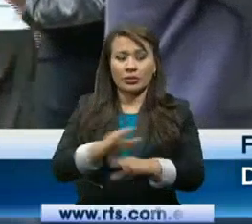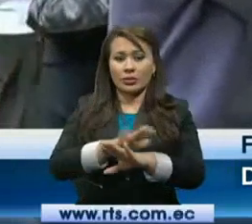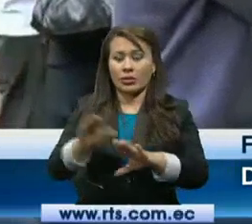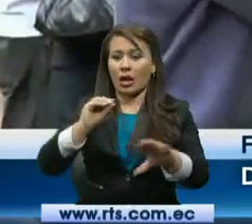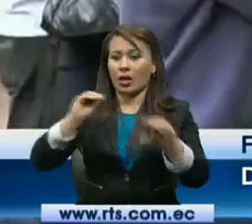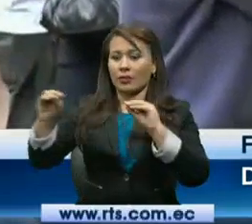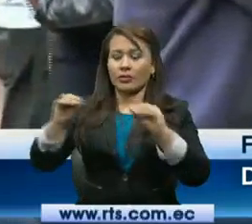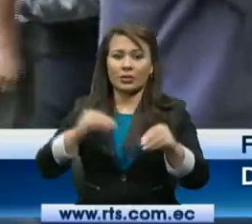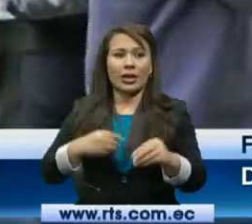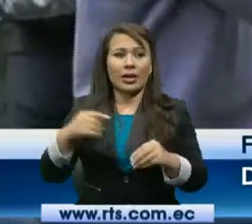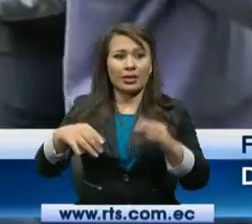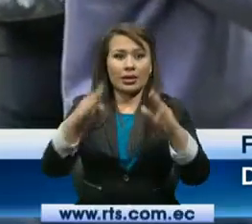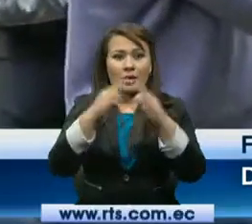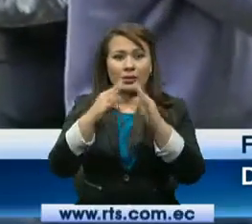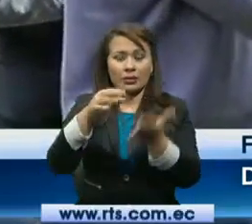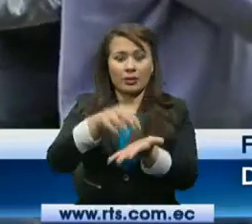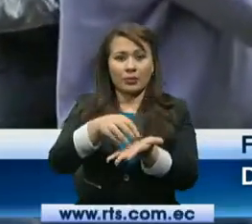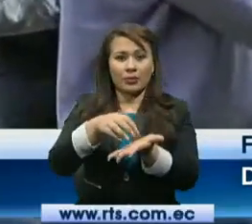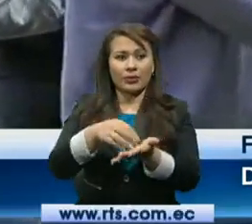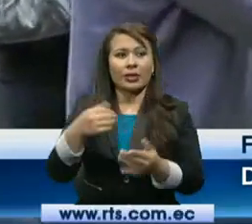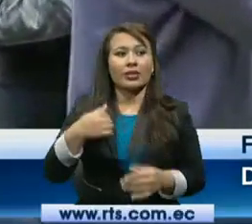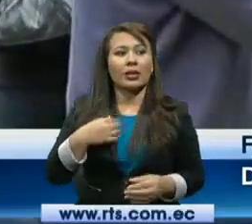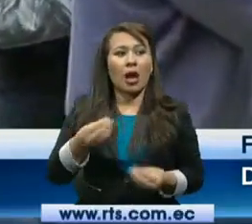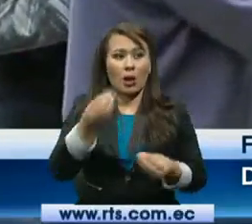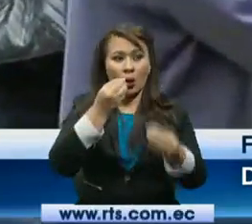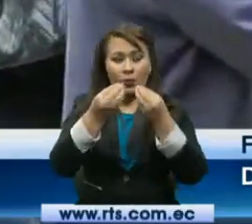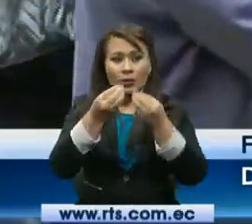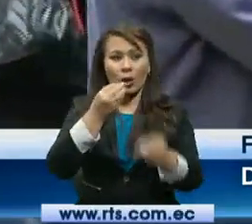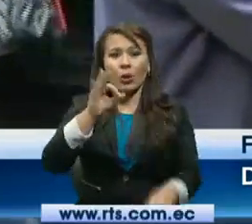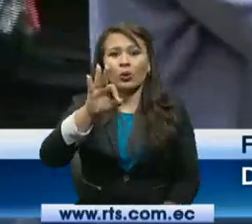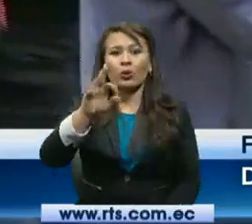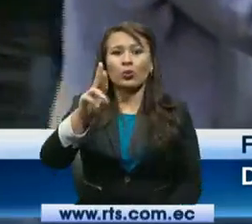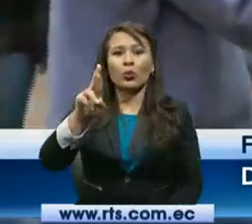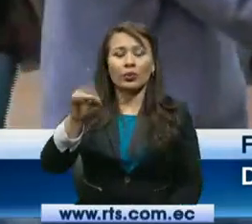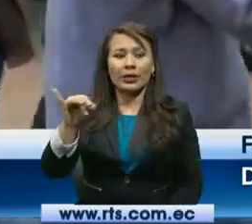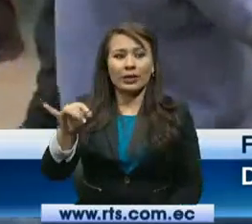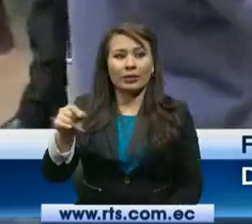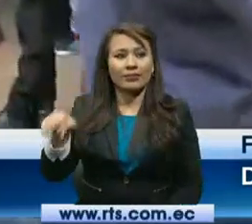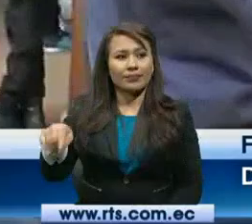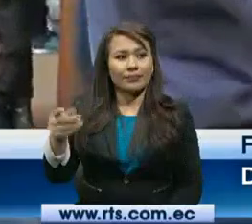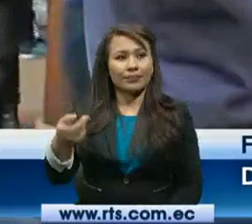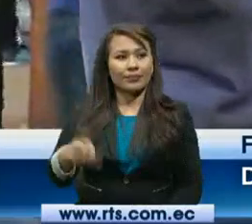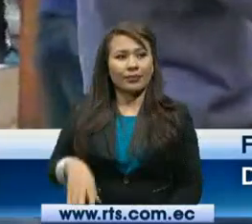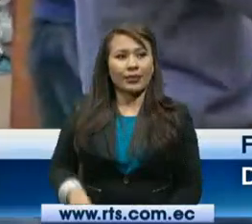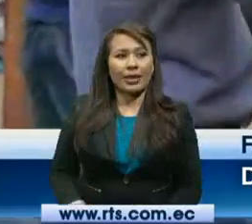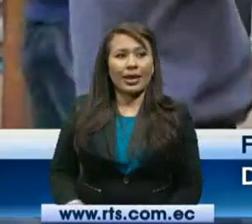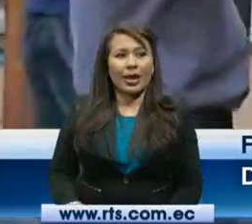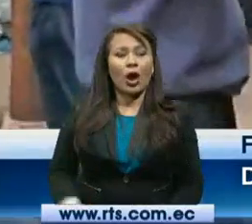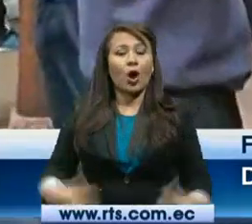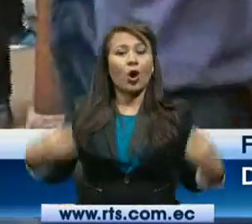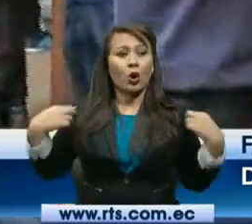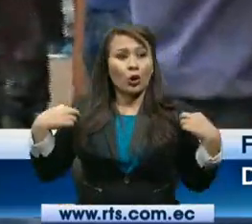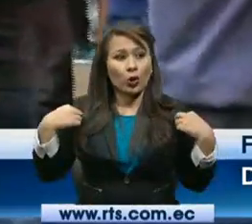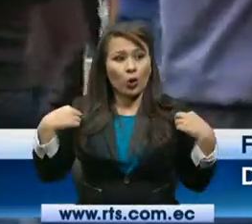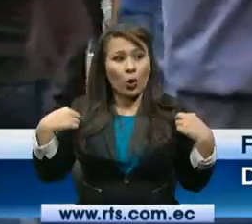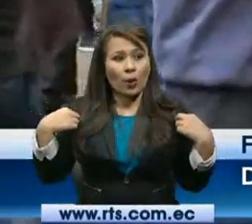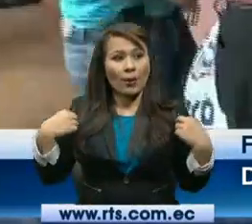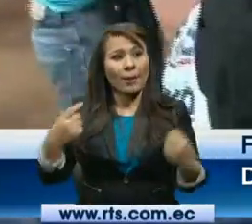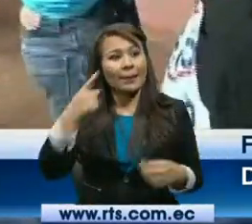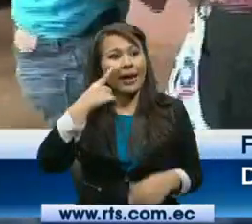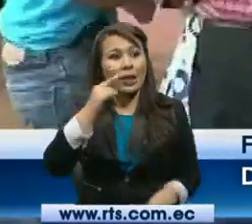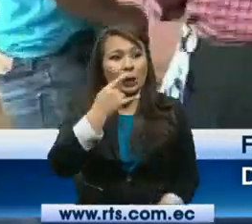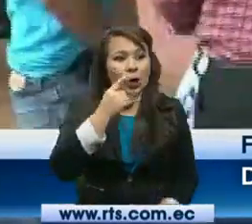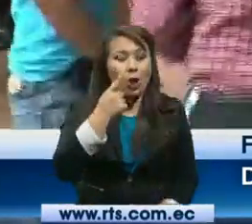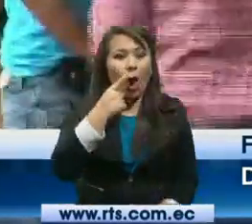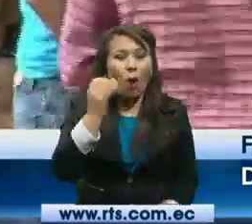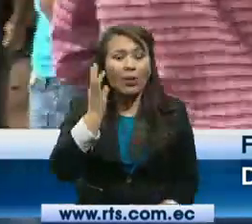otros. Aquí estamos en la casa de la provincia, tenemos el Banco de Alimentos en Turi, como se puede ver, tenemos los donativos en ropa para todas las edades,